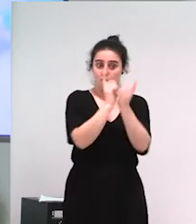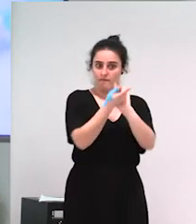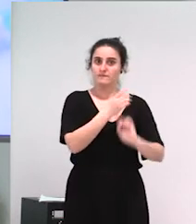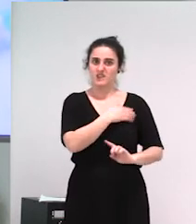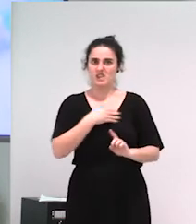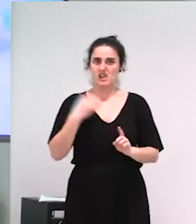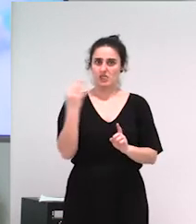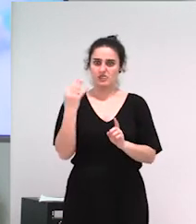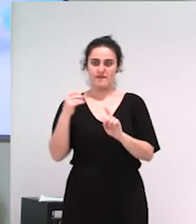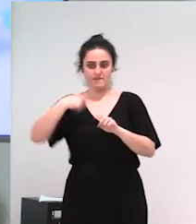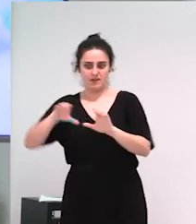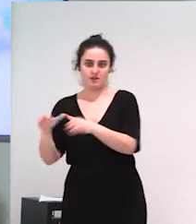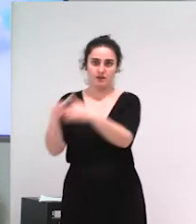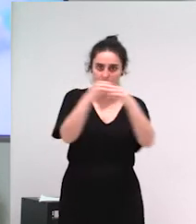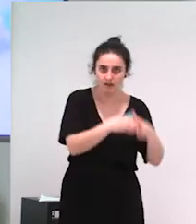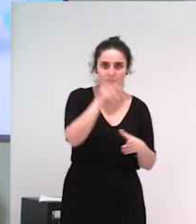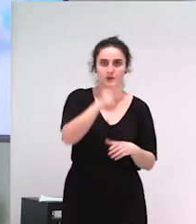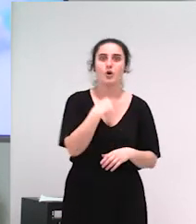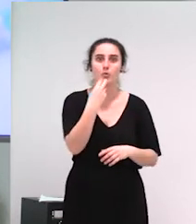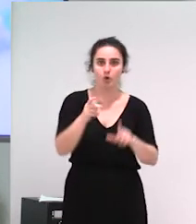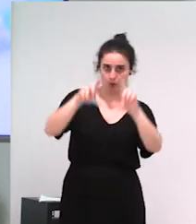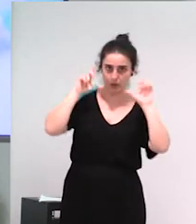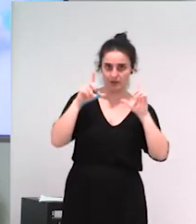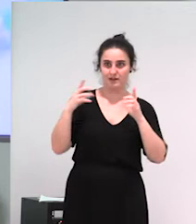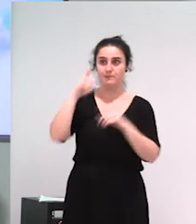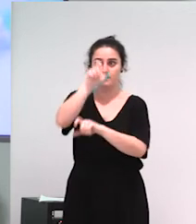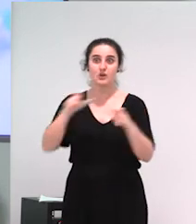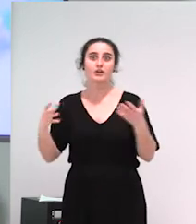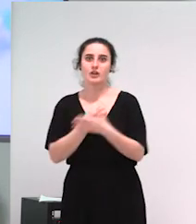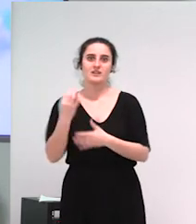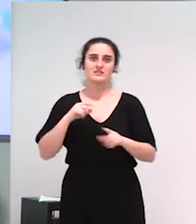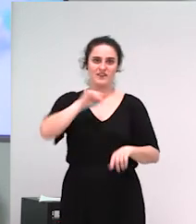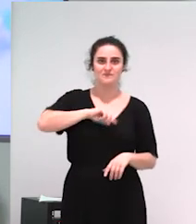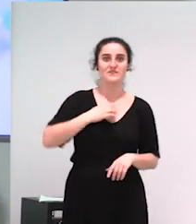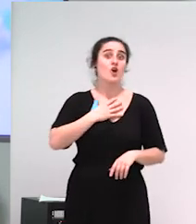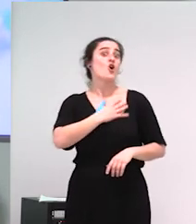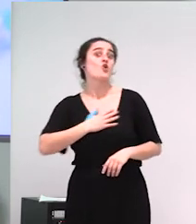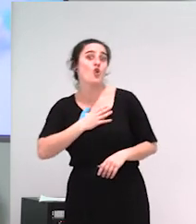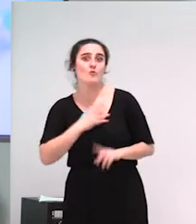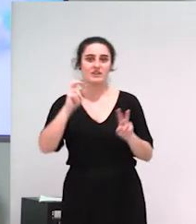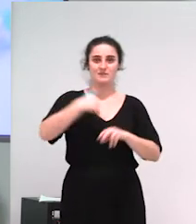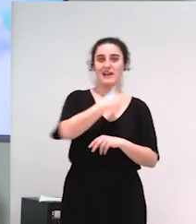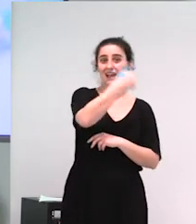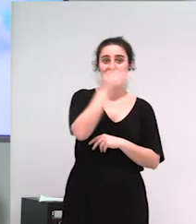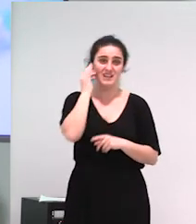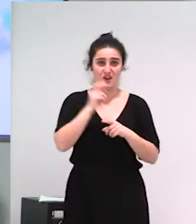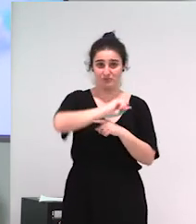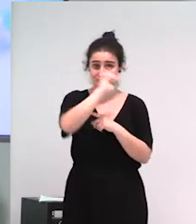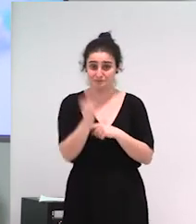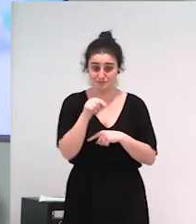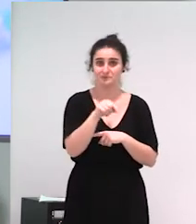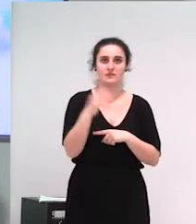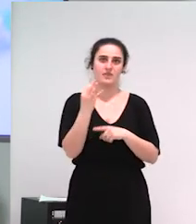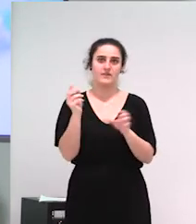este espacio y que dé voz y que sea un espacio cómodo para todas las personas disidentes del género y de las sexualidades y que dé